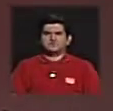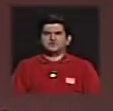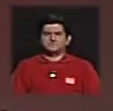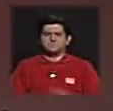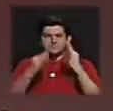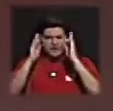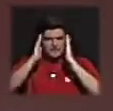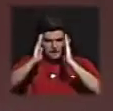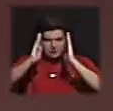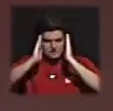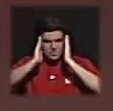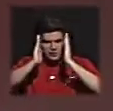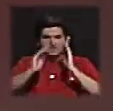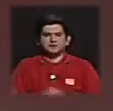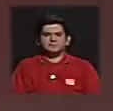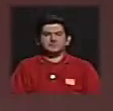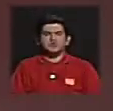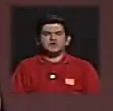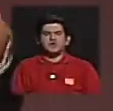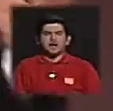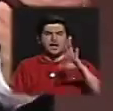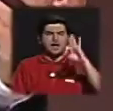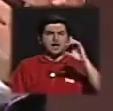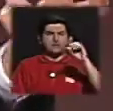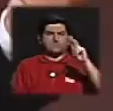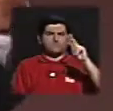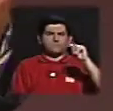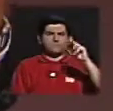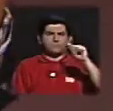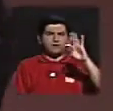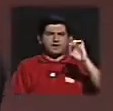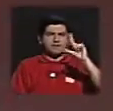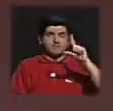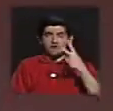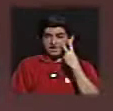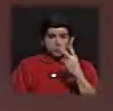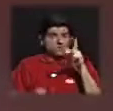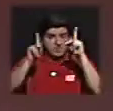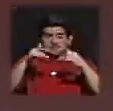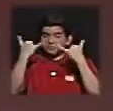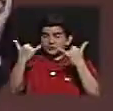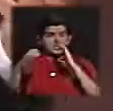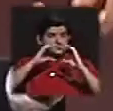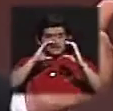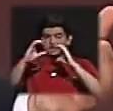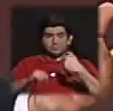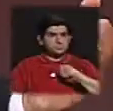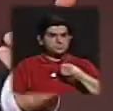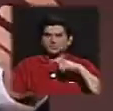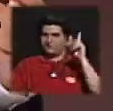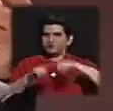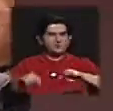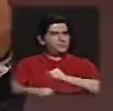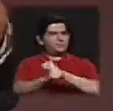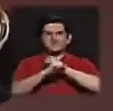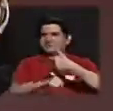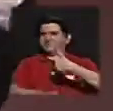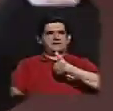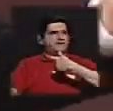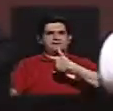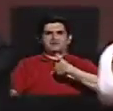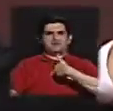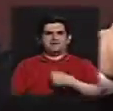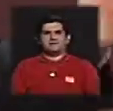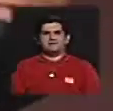dándole seguimiento al Fonatel, yo hasta que no vea a la gente comunicada, yo no podría asegurar que